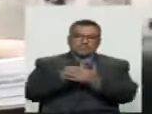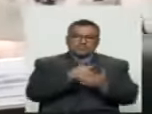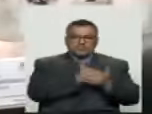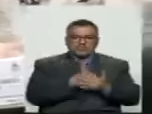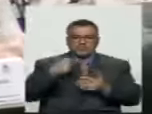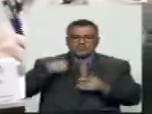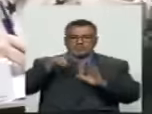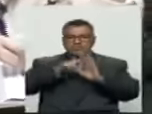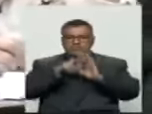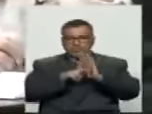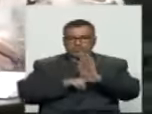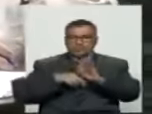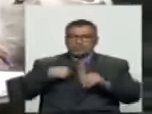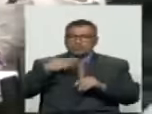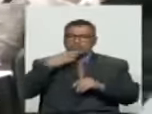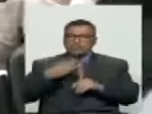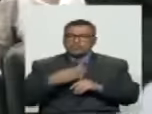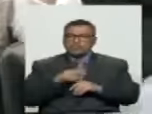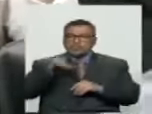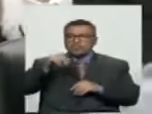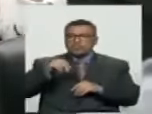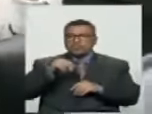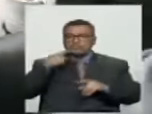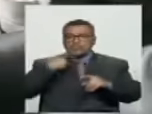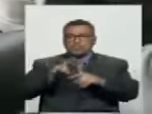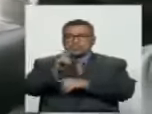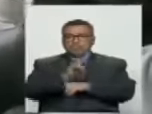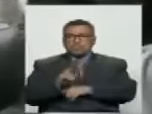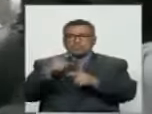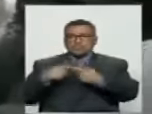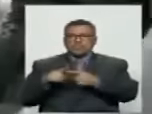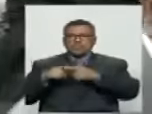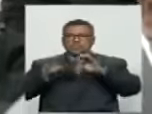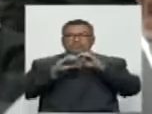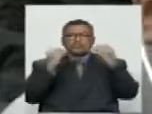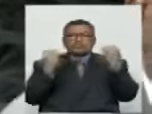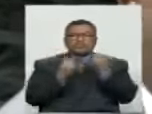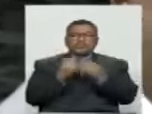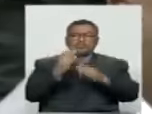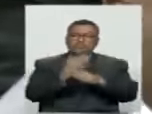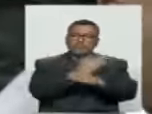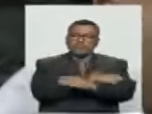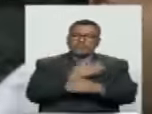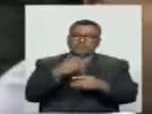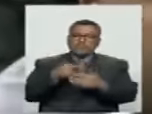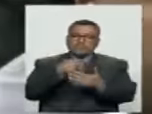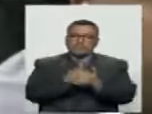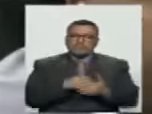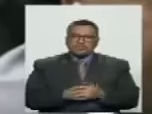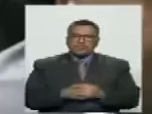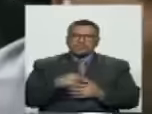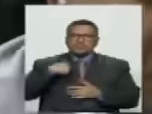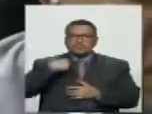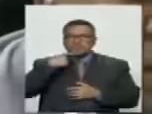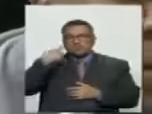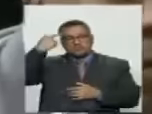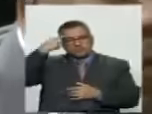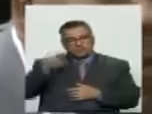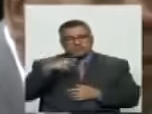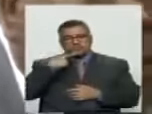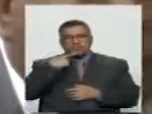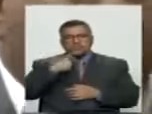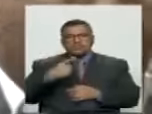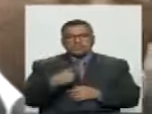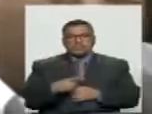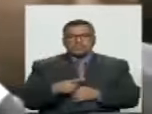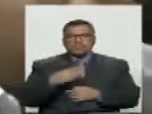cuyo registro se solicita, no esté siendo utilizada por otra organización previamente registrada. De ser el caso, notificará